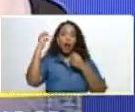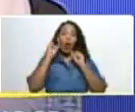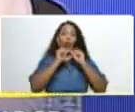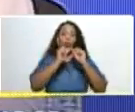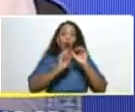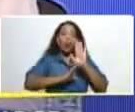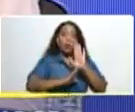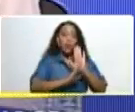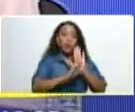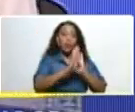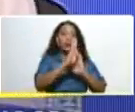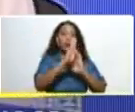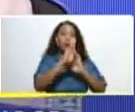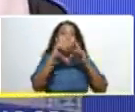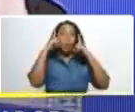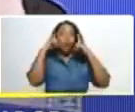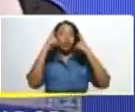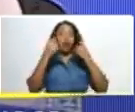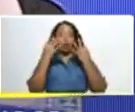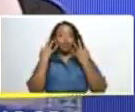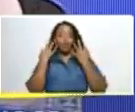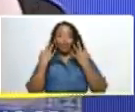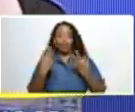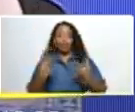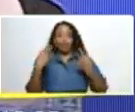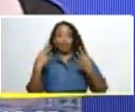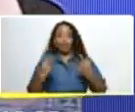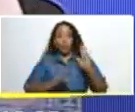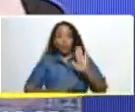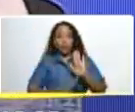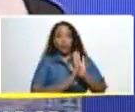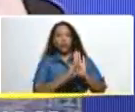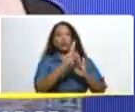del crimen de alta